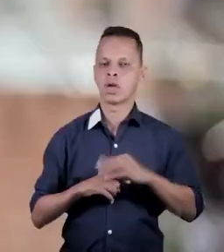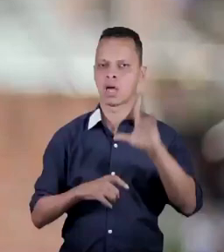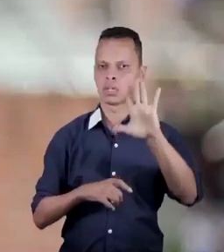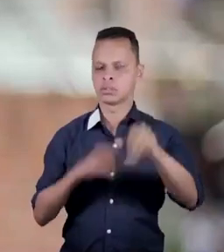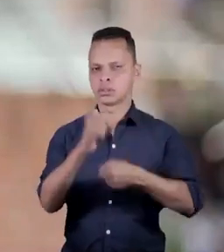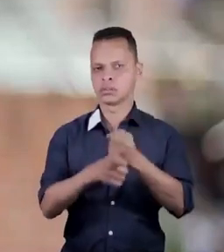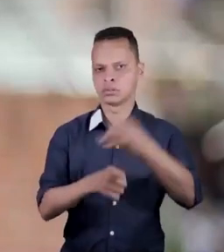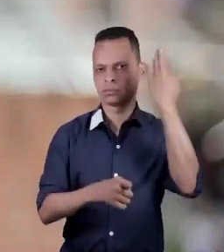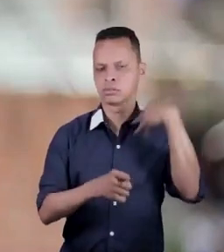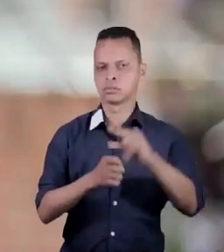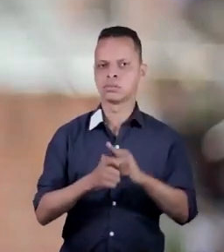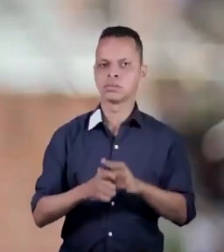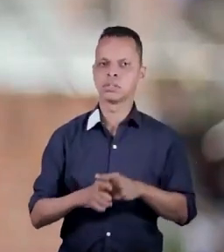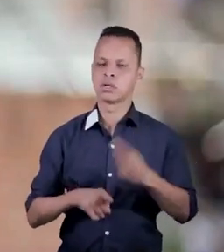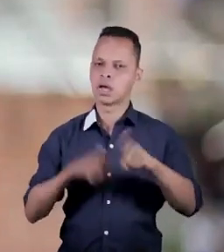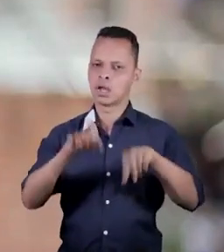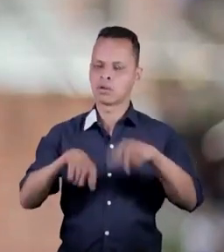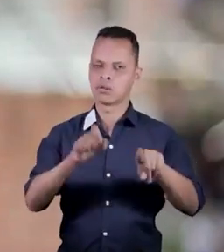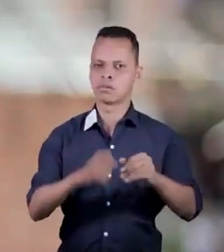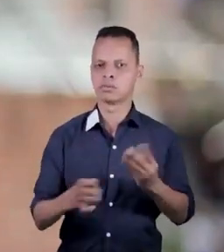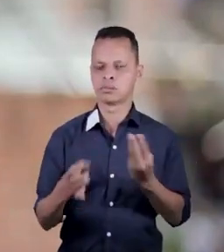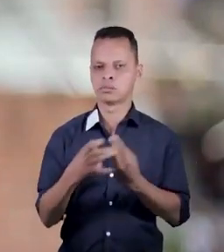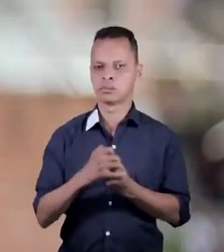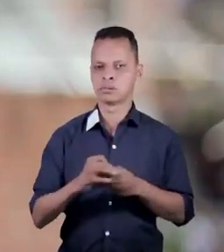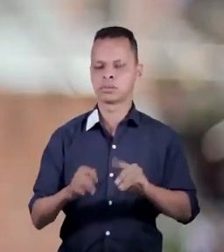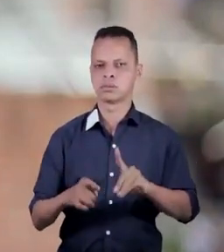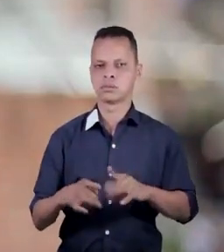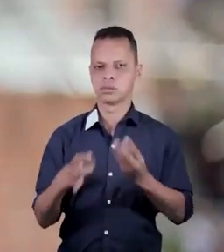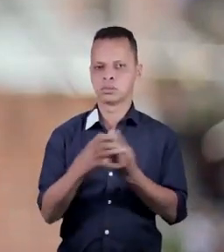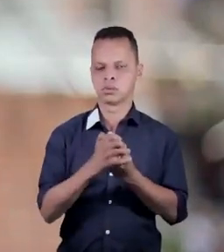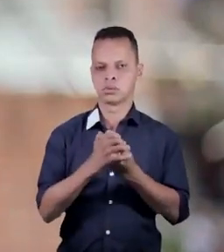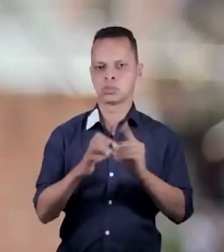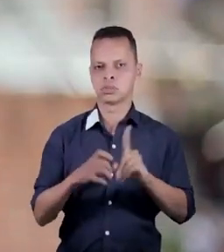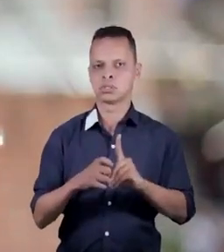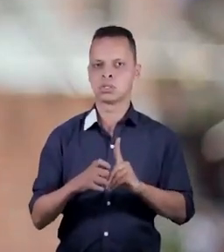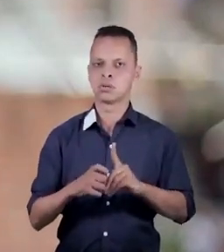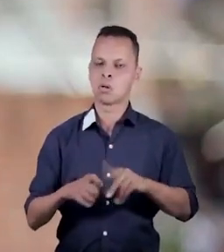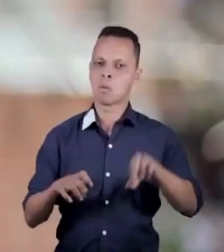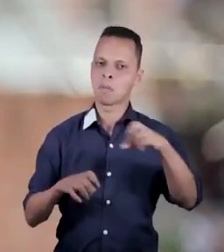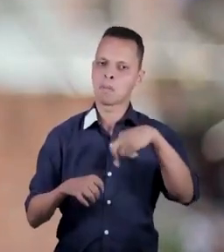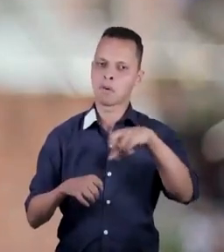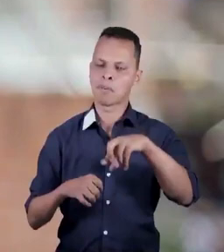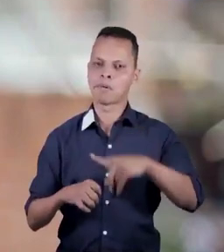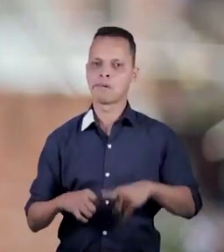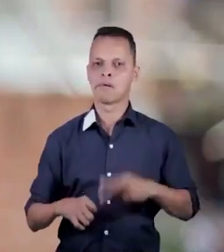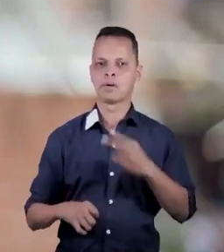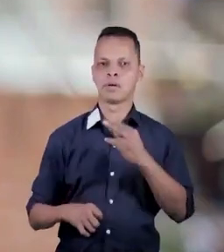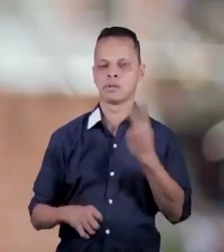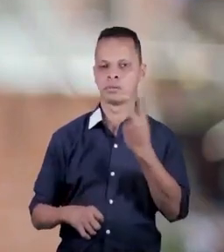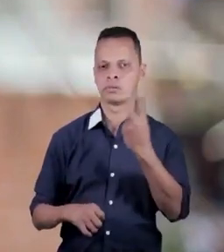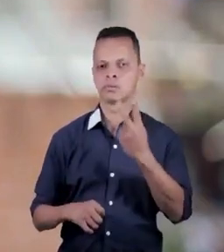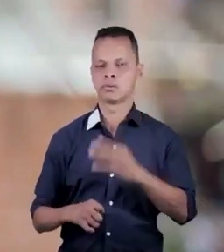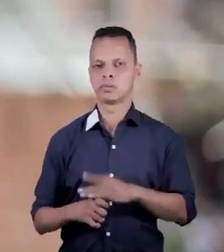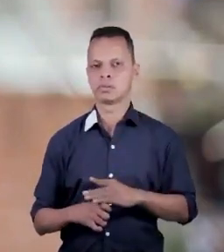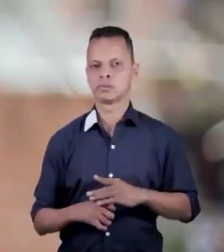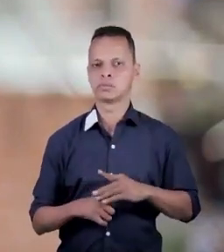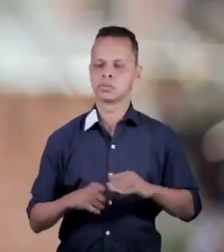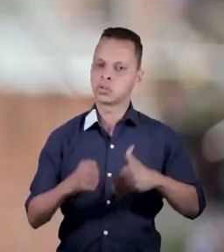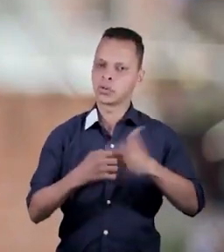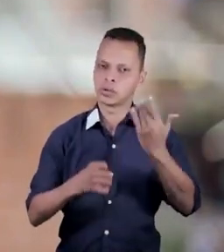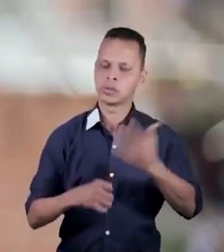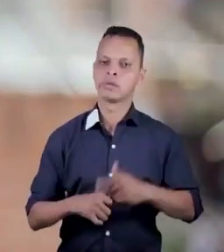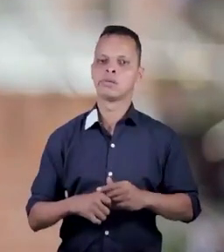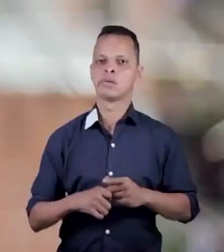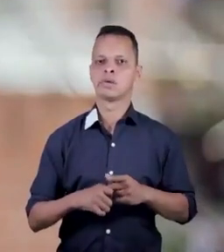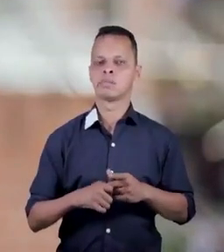hace 5 años algunos integrantes del colectivo popular verdolaga que fue con el que